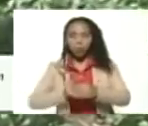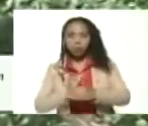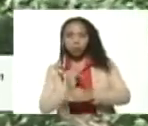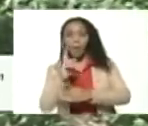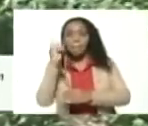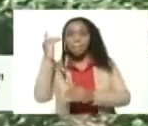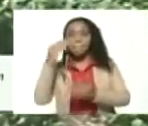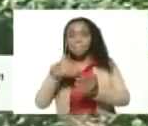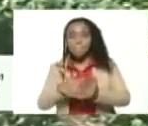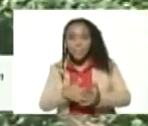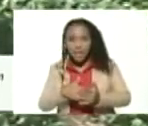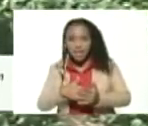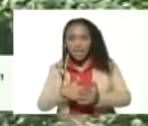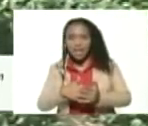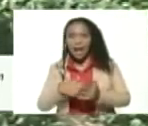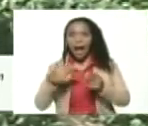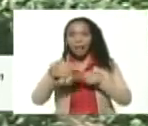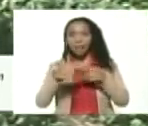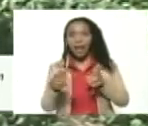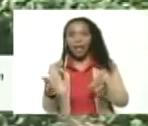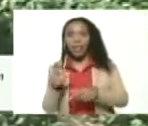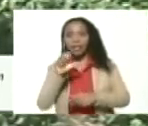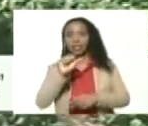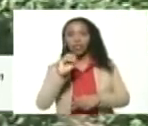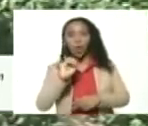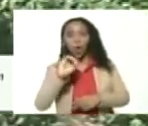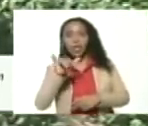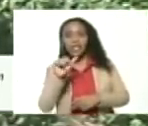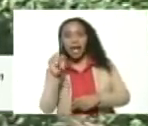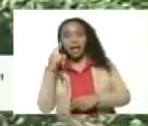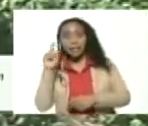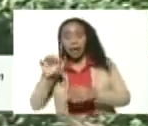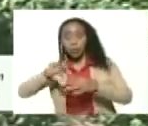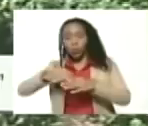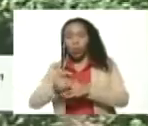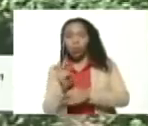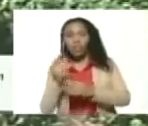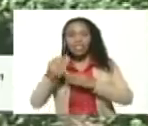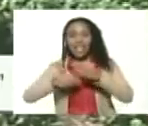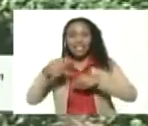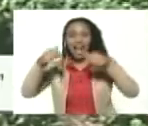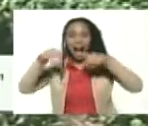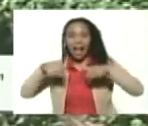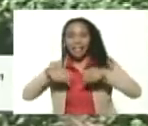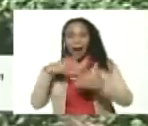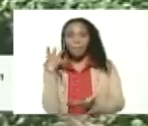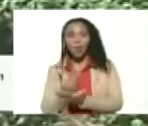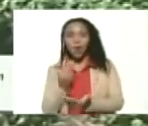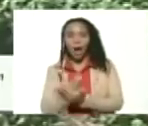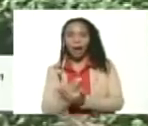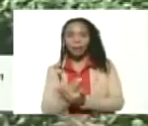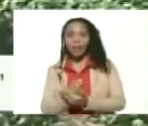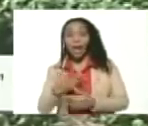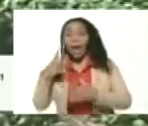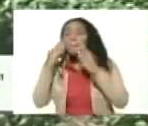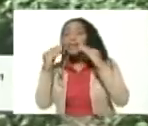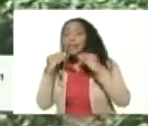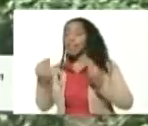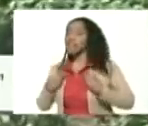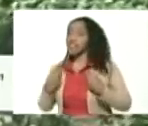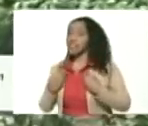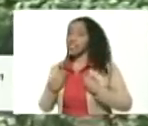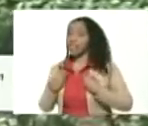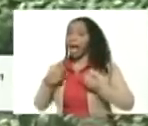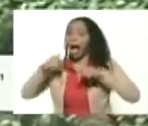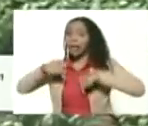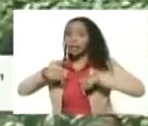1.000 hectáreas de soya con semillas que se producen aquí en Monaga. La experiencia vivida